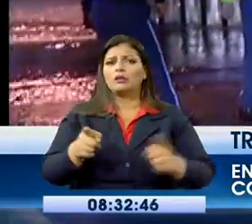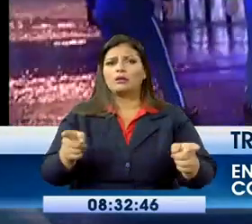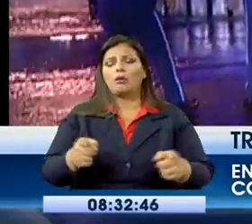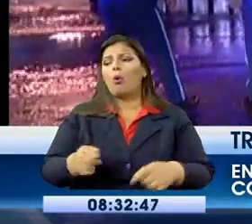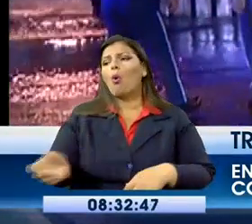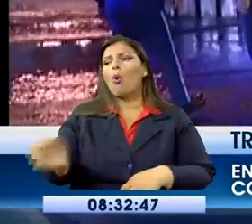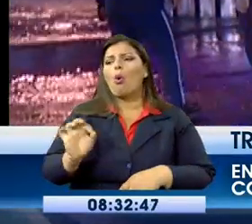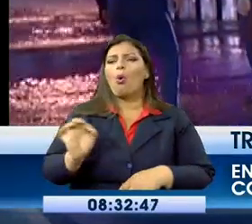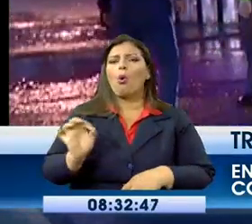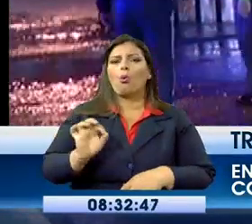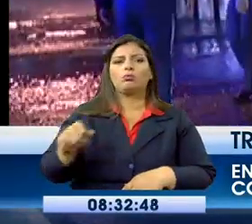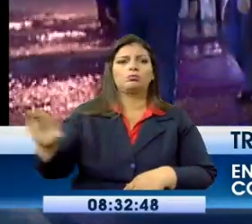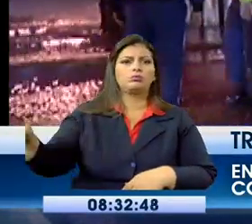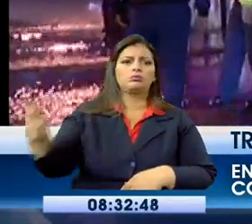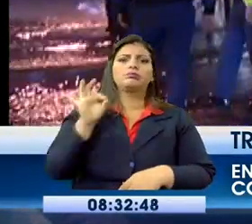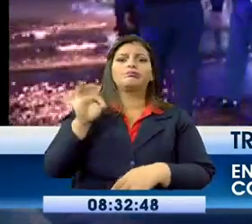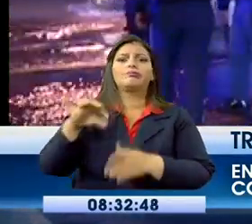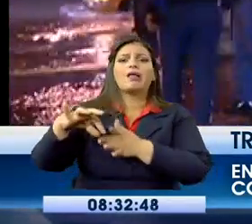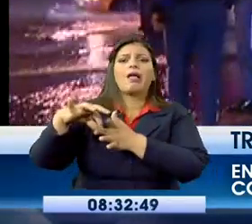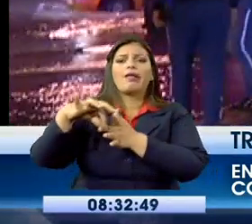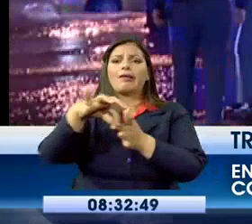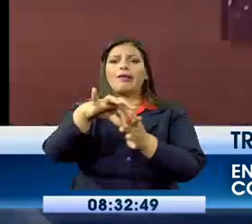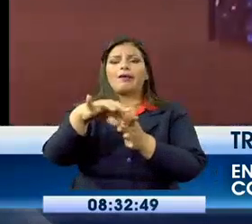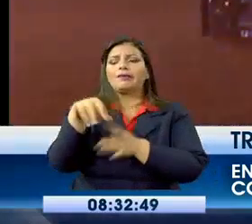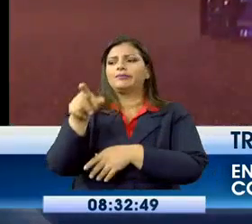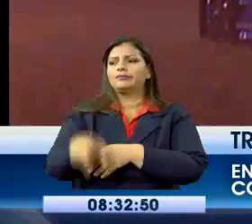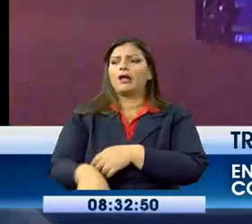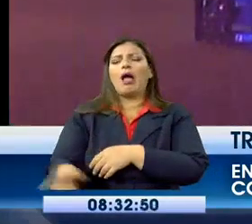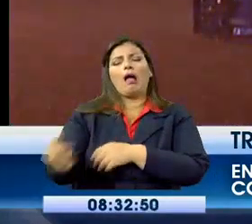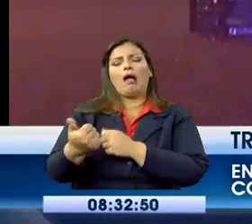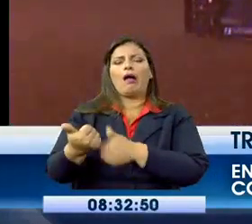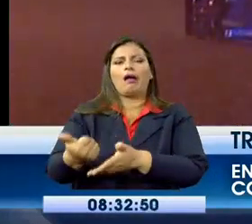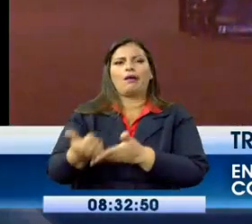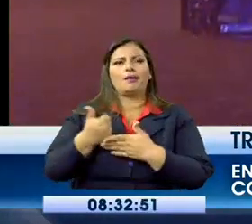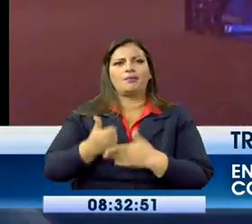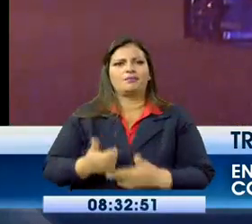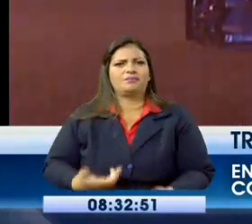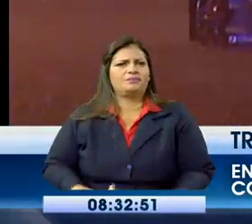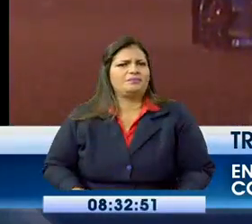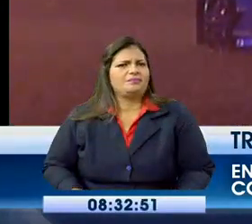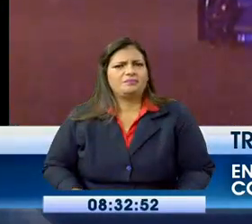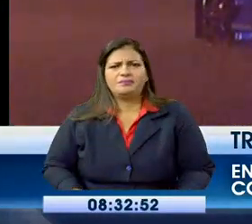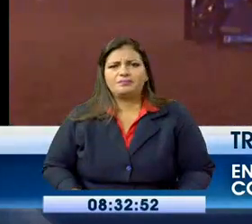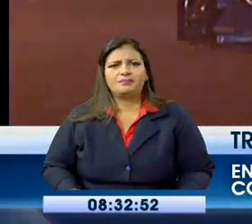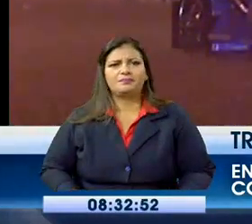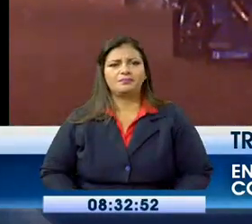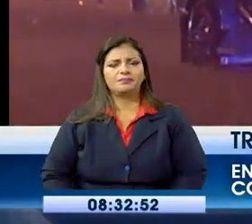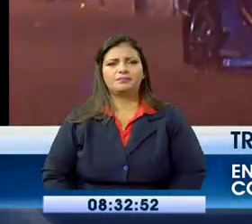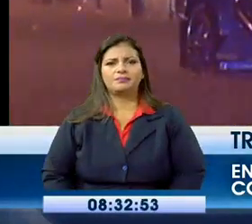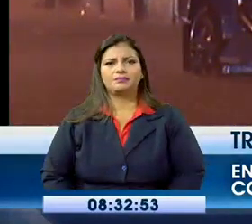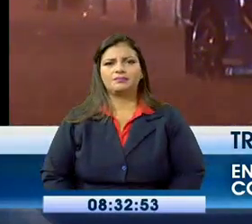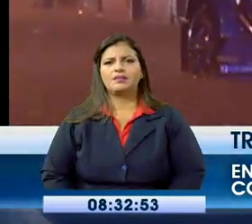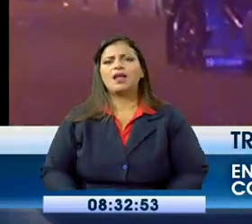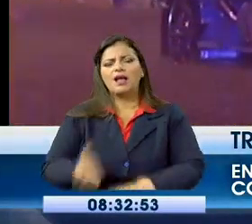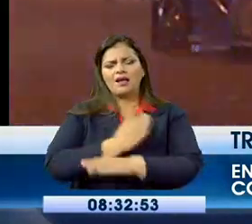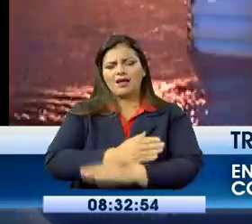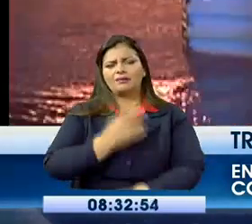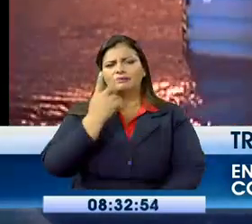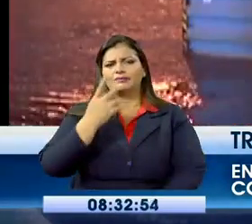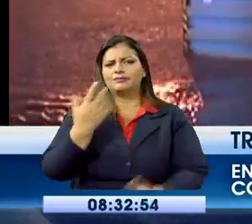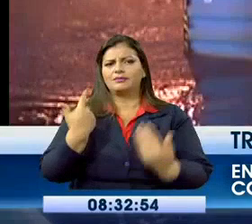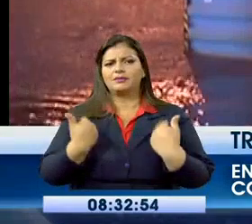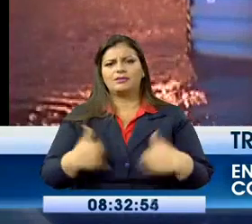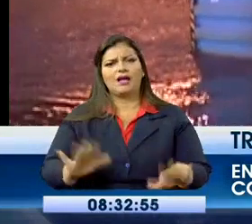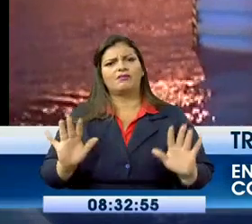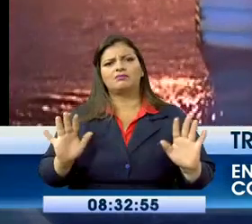con un guía, quizás. Sí. O ir con un guía, exactamente. Apenas entra a la ciudad, contratar un guía, es lo único que le queda. Hemos visto muchos casos de esto. Ahí está el señor,